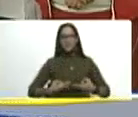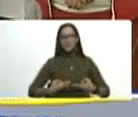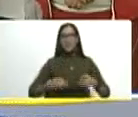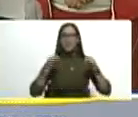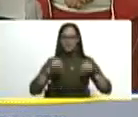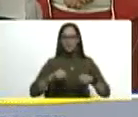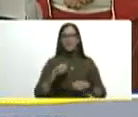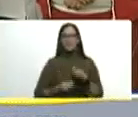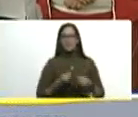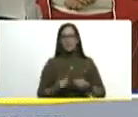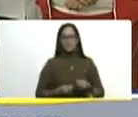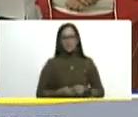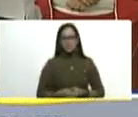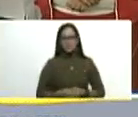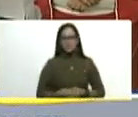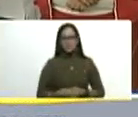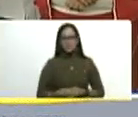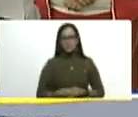va a ser.